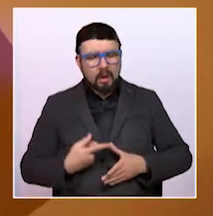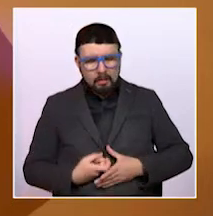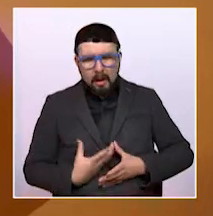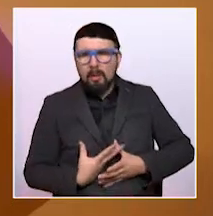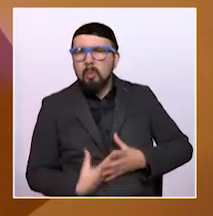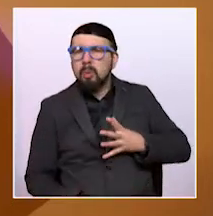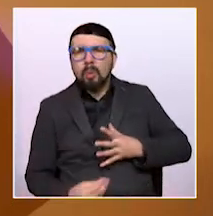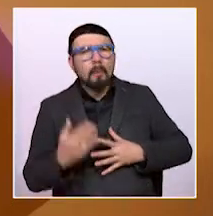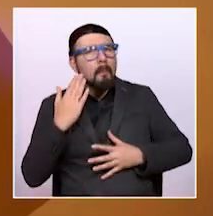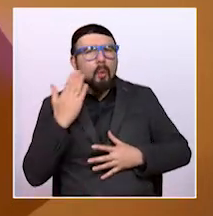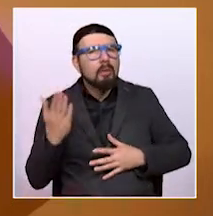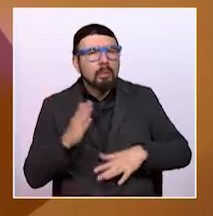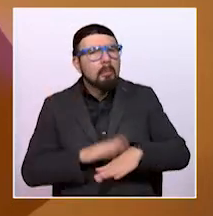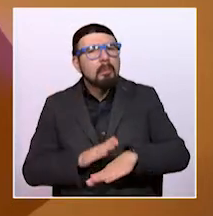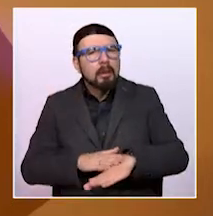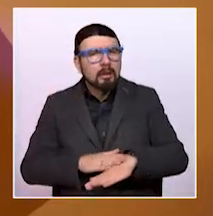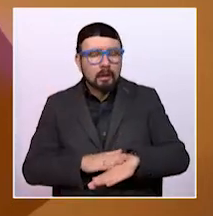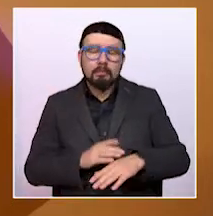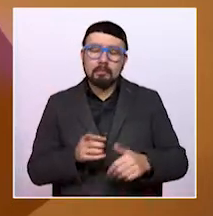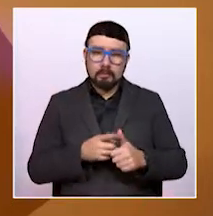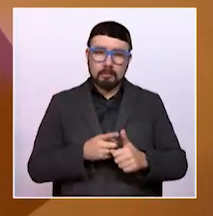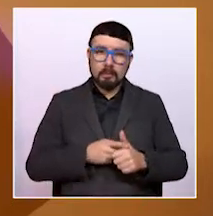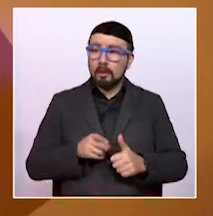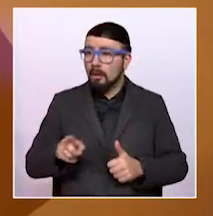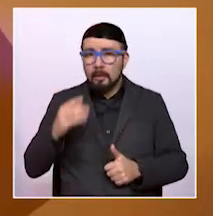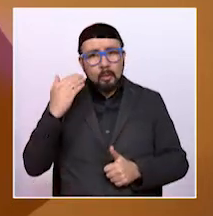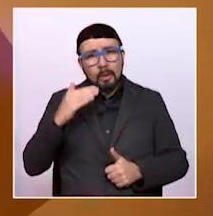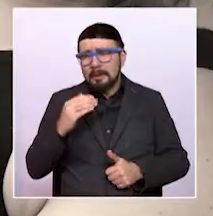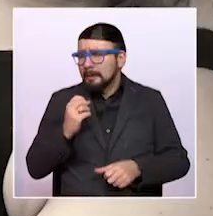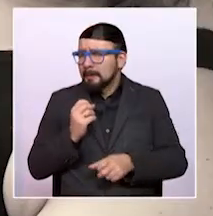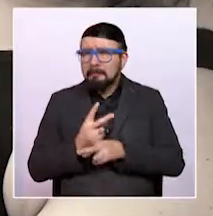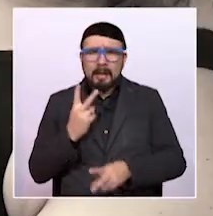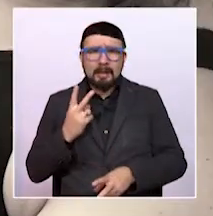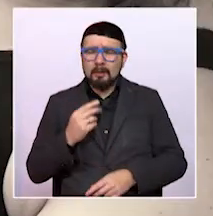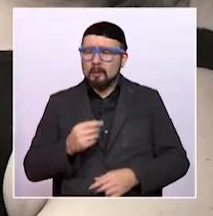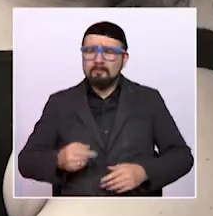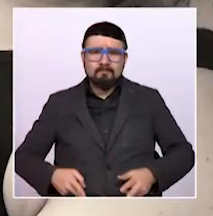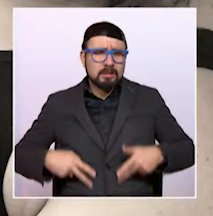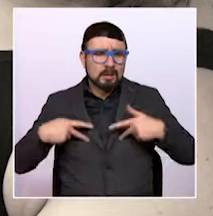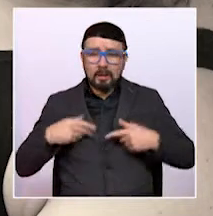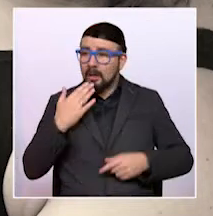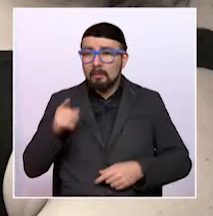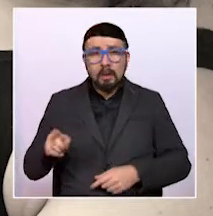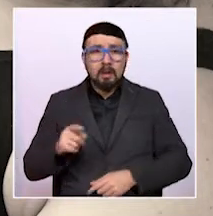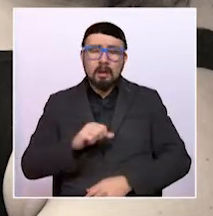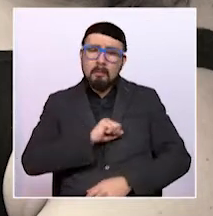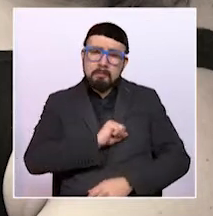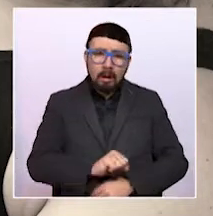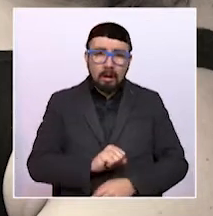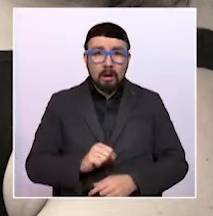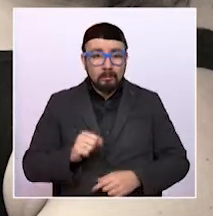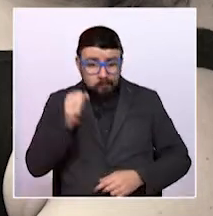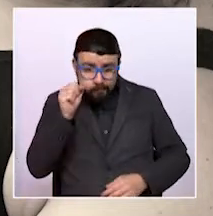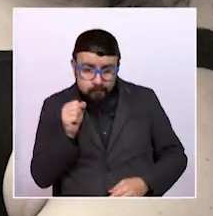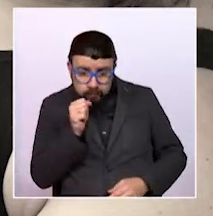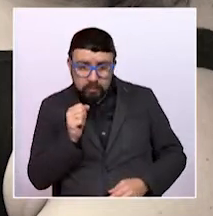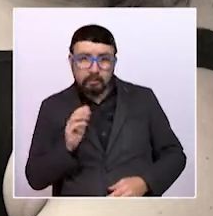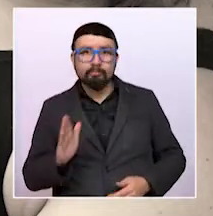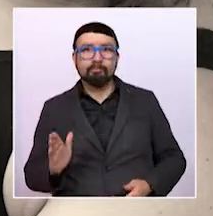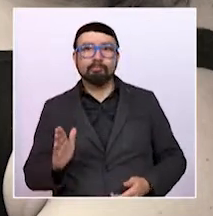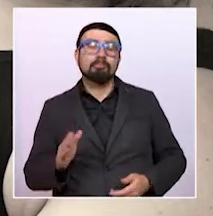tiene compromiso de su vida una paciente que tiene problemas cardíacos y se embaraza una paciente que tiene problemas pulmonares